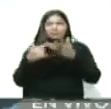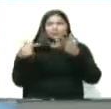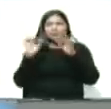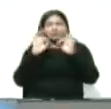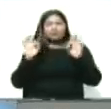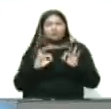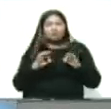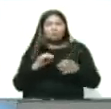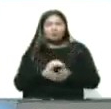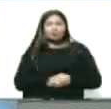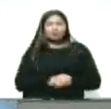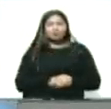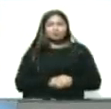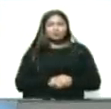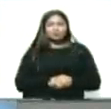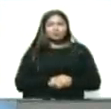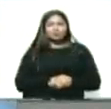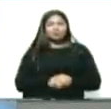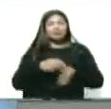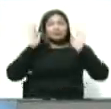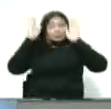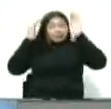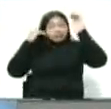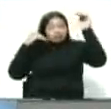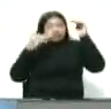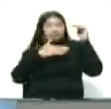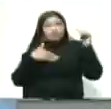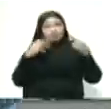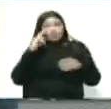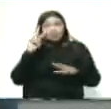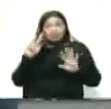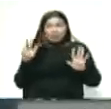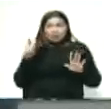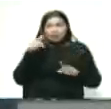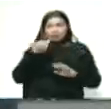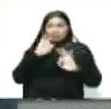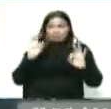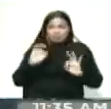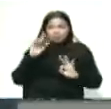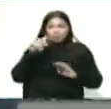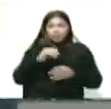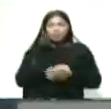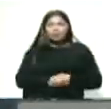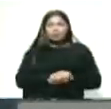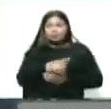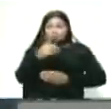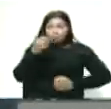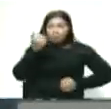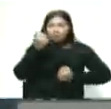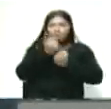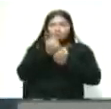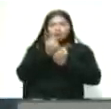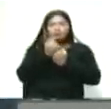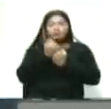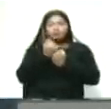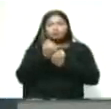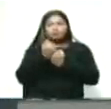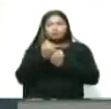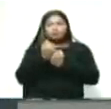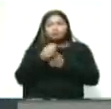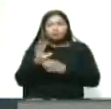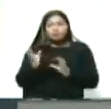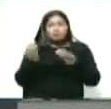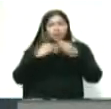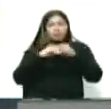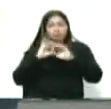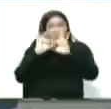distintas instancias de atención, para que vean que esto es un refuerzo, un complemento